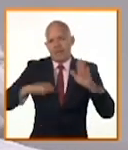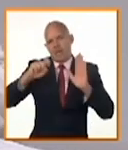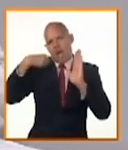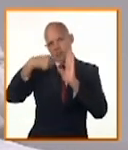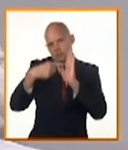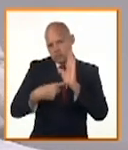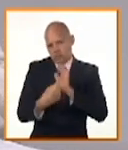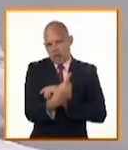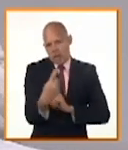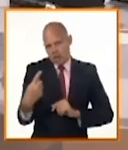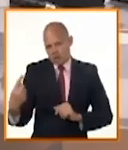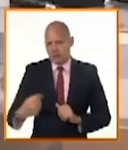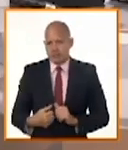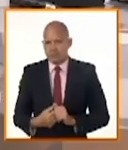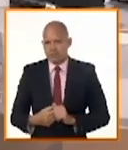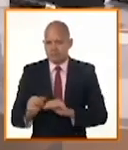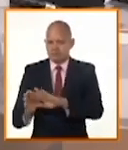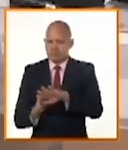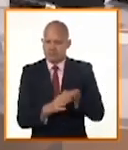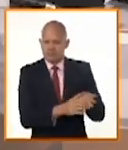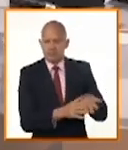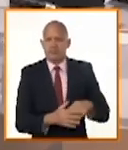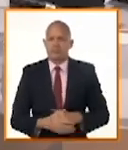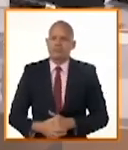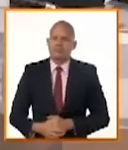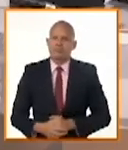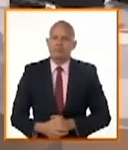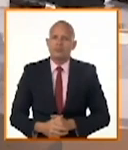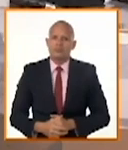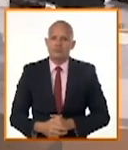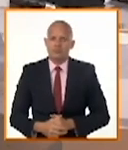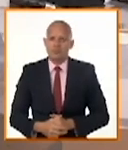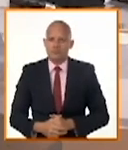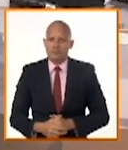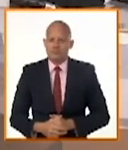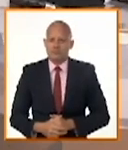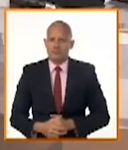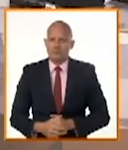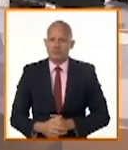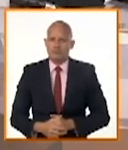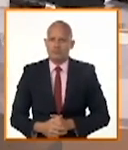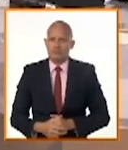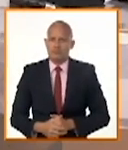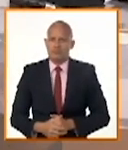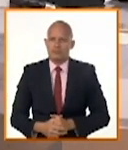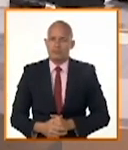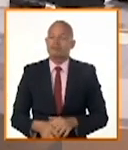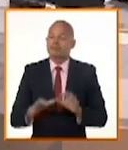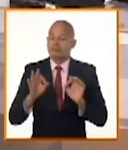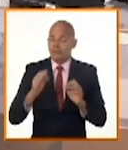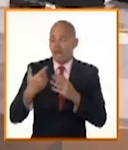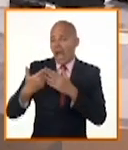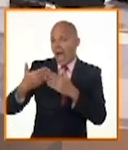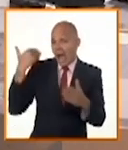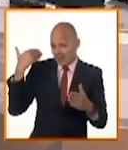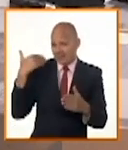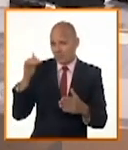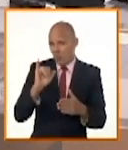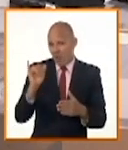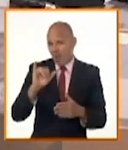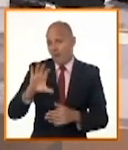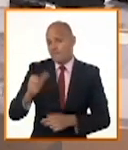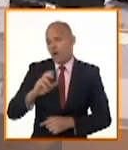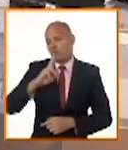ahora en ese proceso también hay otros límites que se habían puesto antes y que a veces confunden un poco